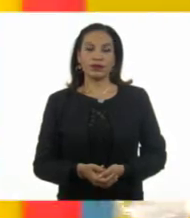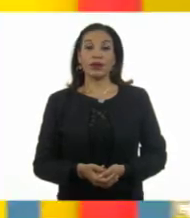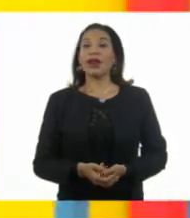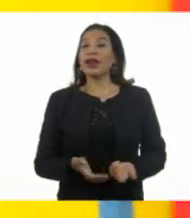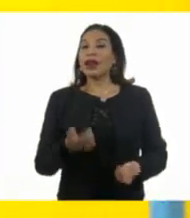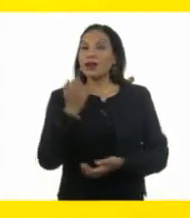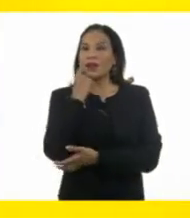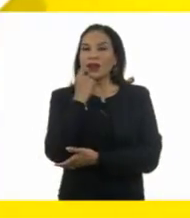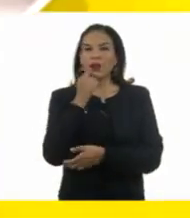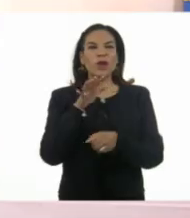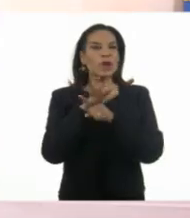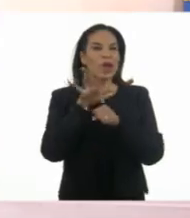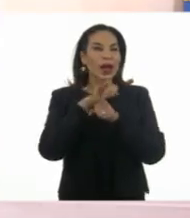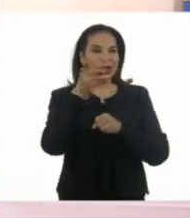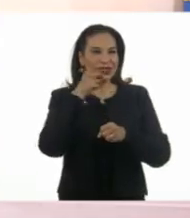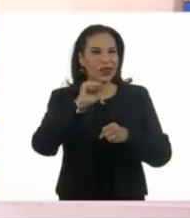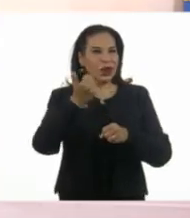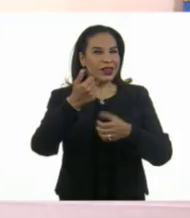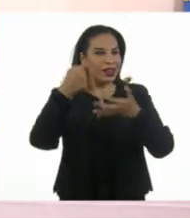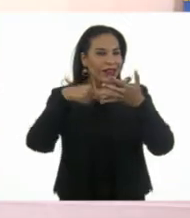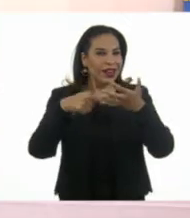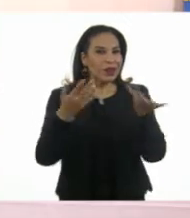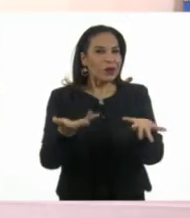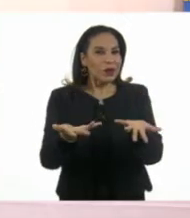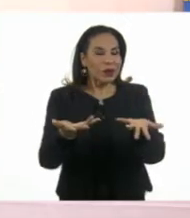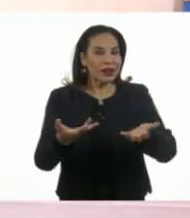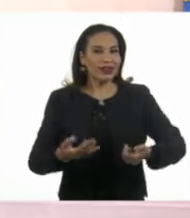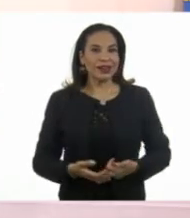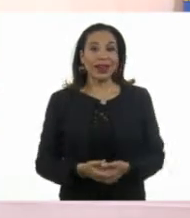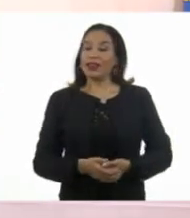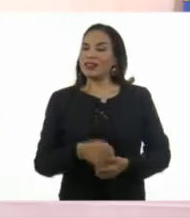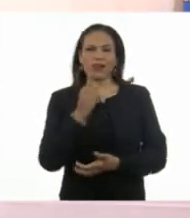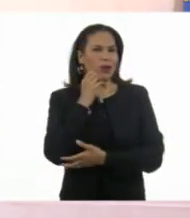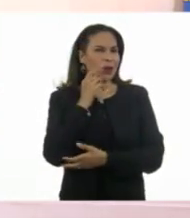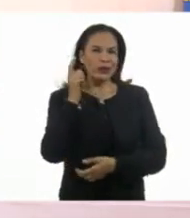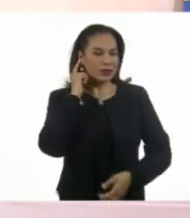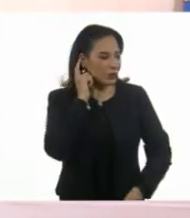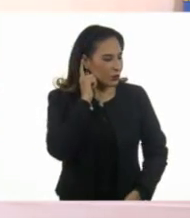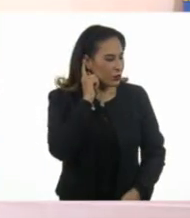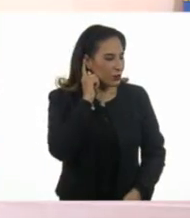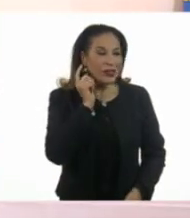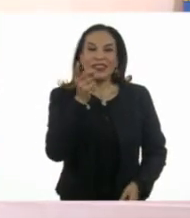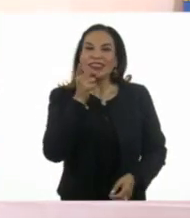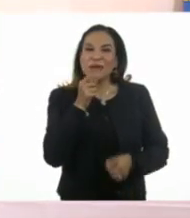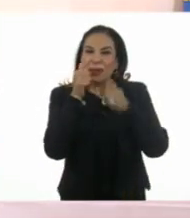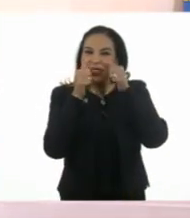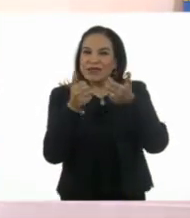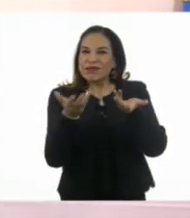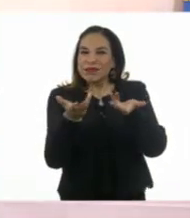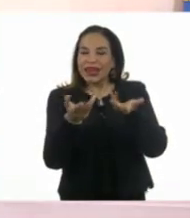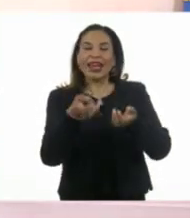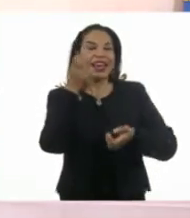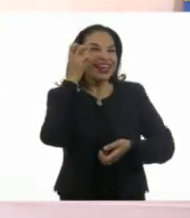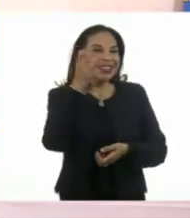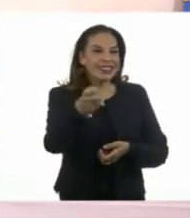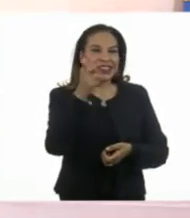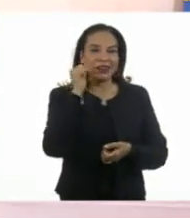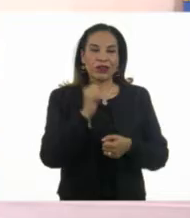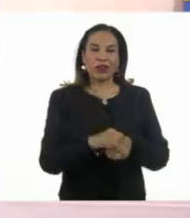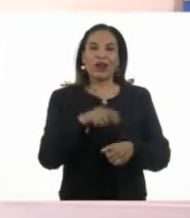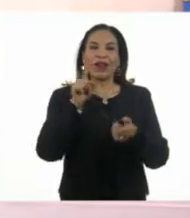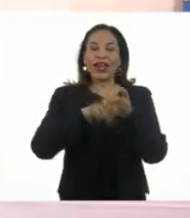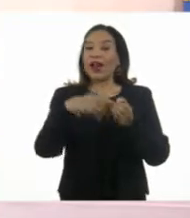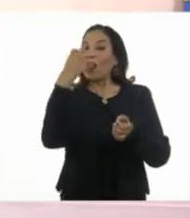Y a ver, ¿cuál dices que es la otra? Ay, no, no te escucho. A ver, dime, dime. ¡Exacto!